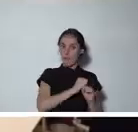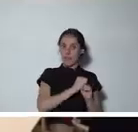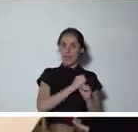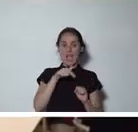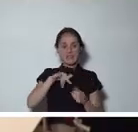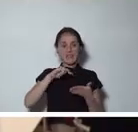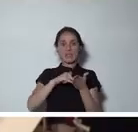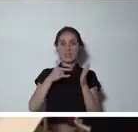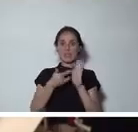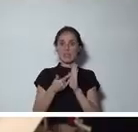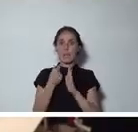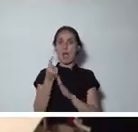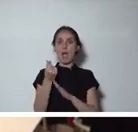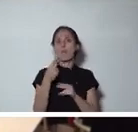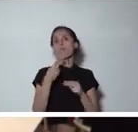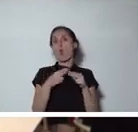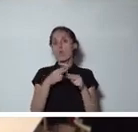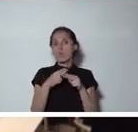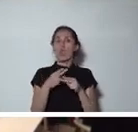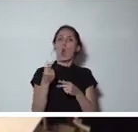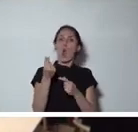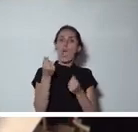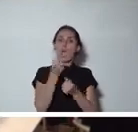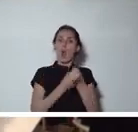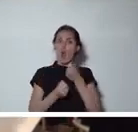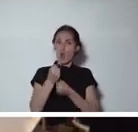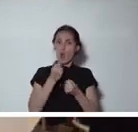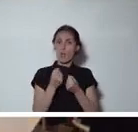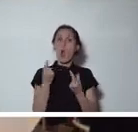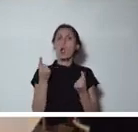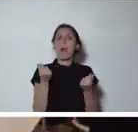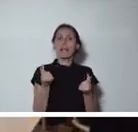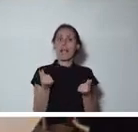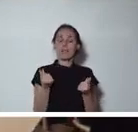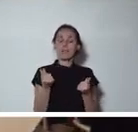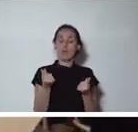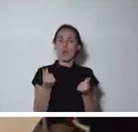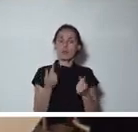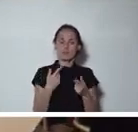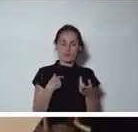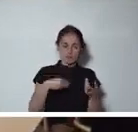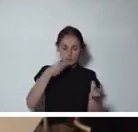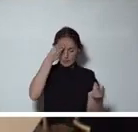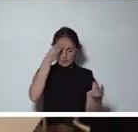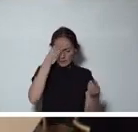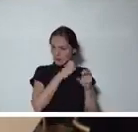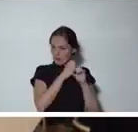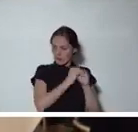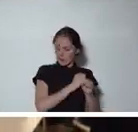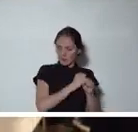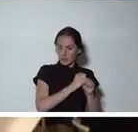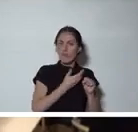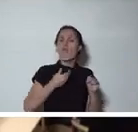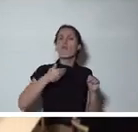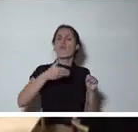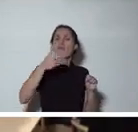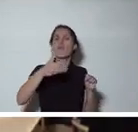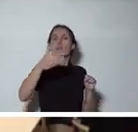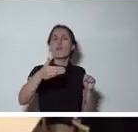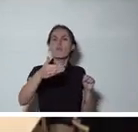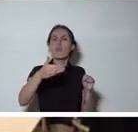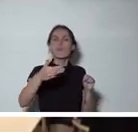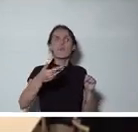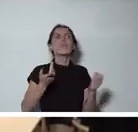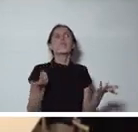tiempo y hay que animarse hay que animarse a construir no sabemos qué es lo que vamos a construir Pero tenemos una